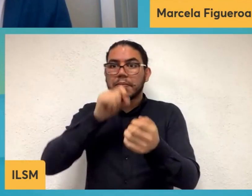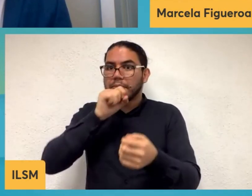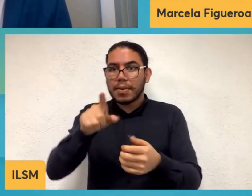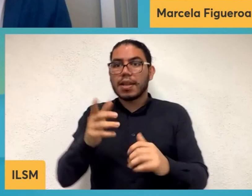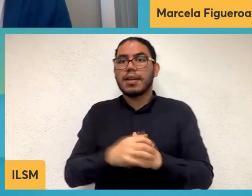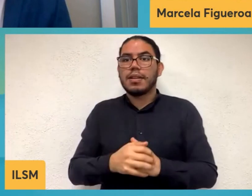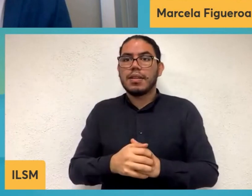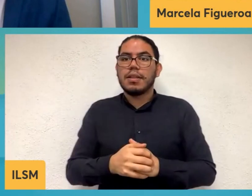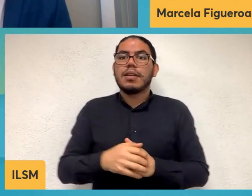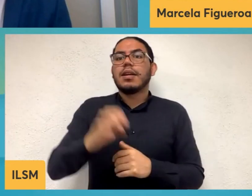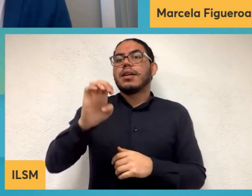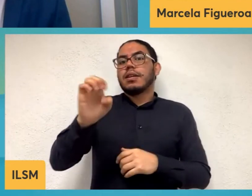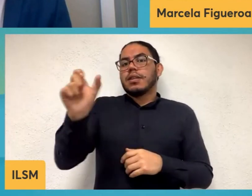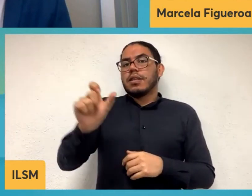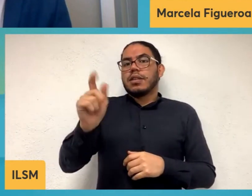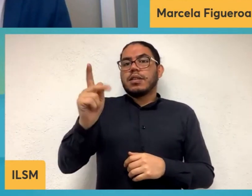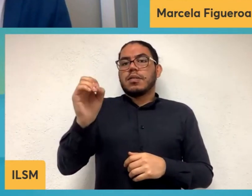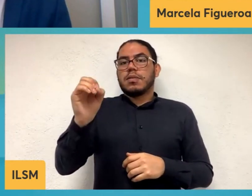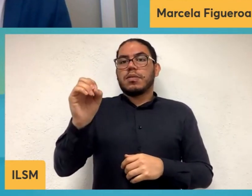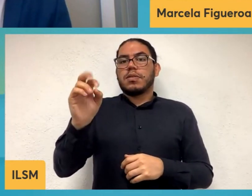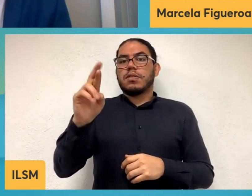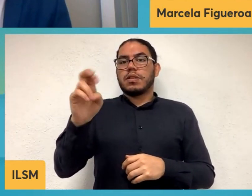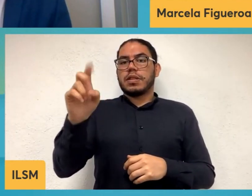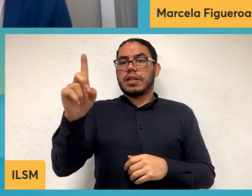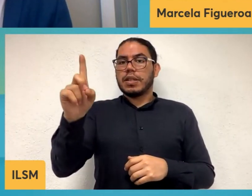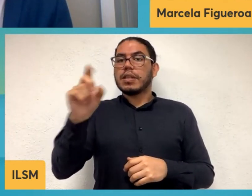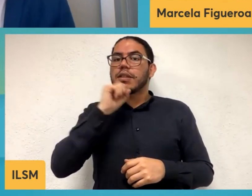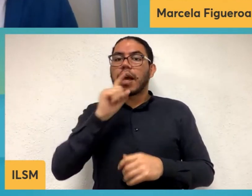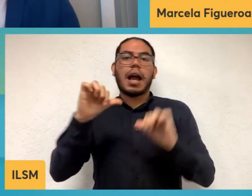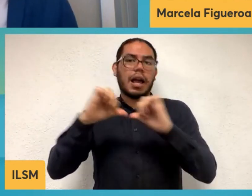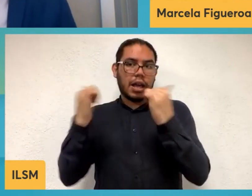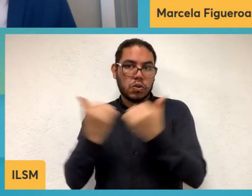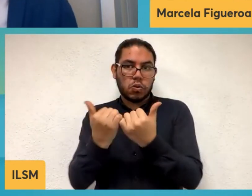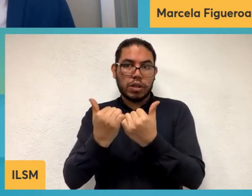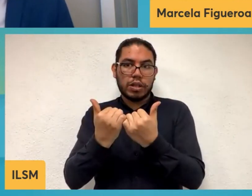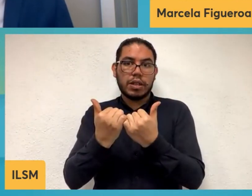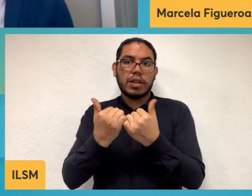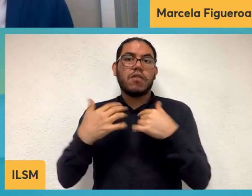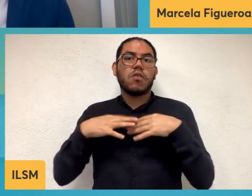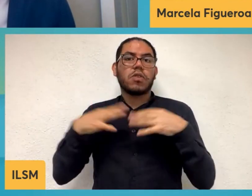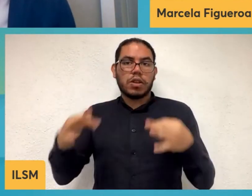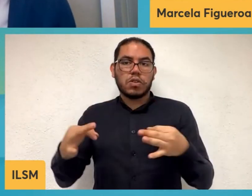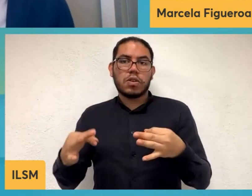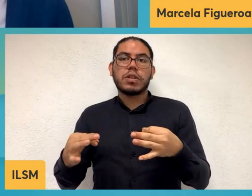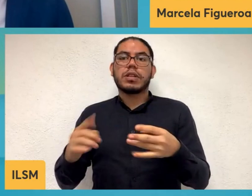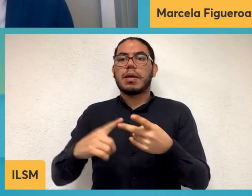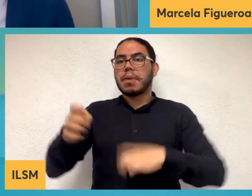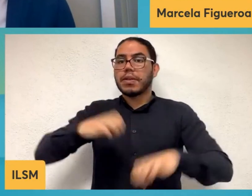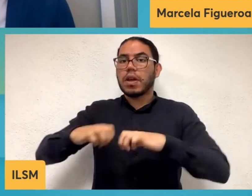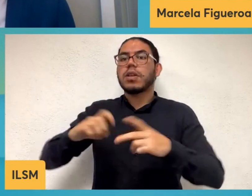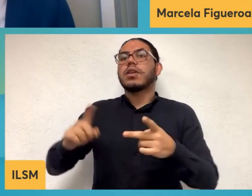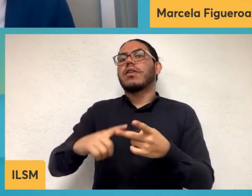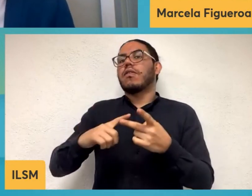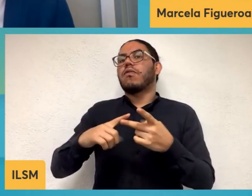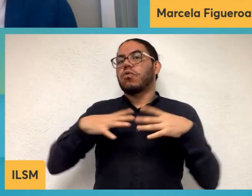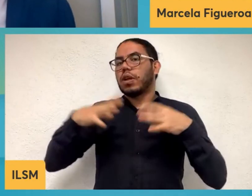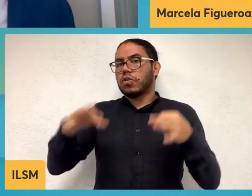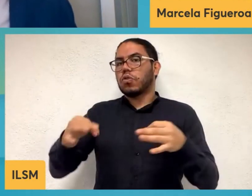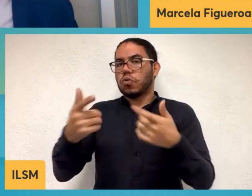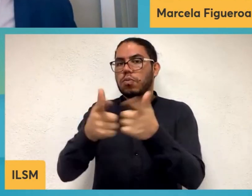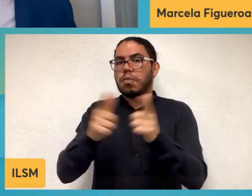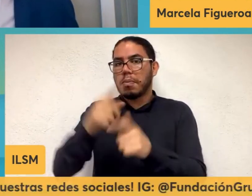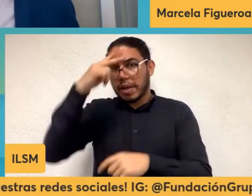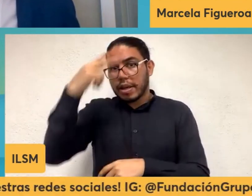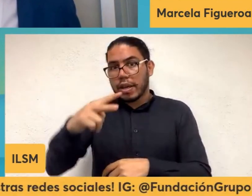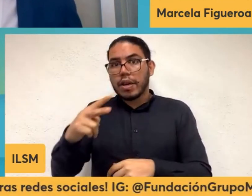de Expo Red Asociaciones Virtual, de la red de asociaciones y fundaciones empresariales y Fundación Grupo México, vamos a estar compartiendo